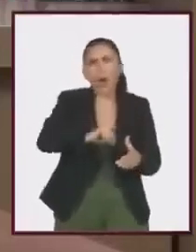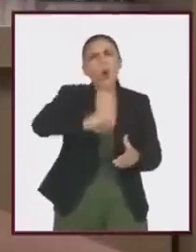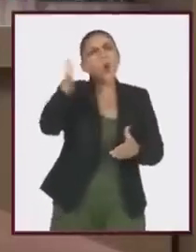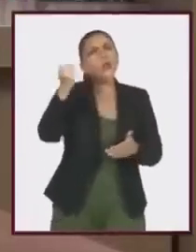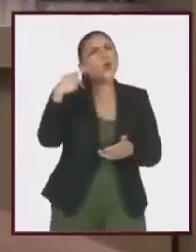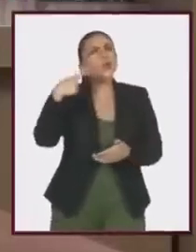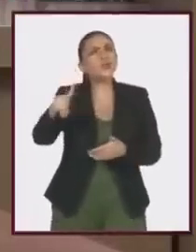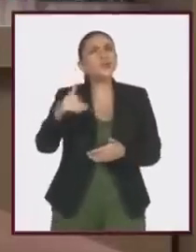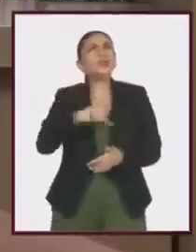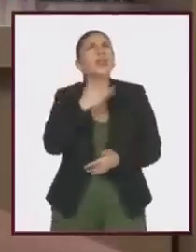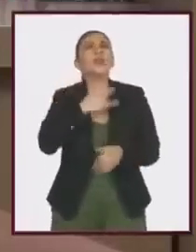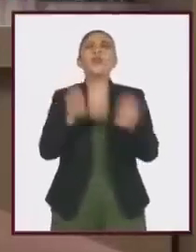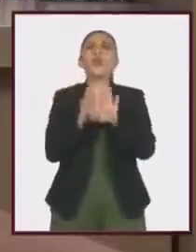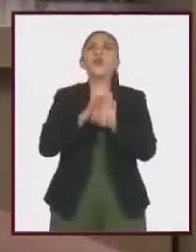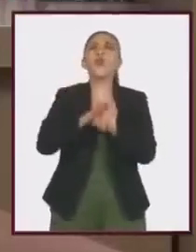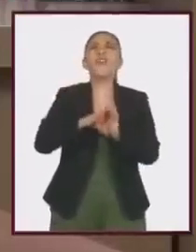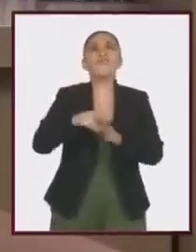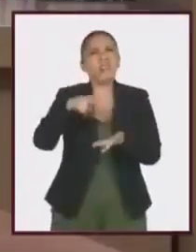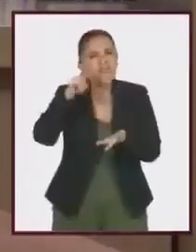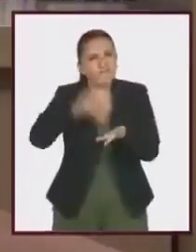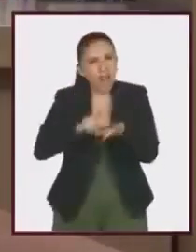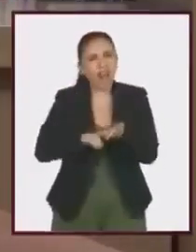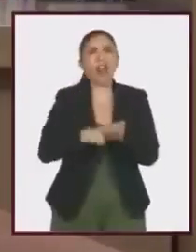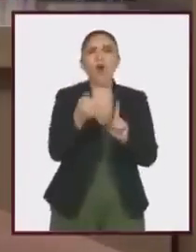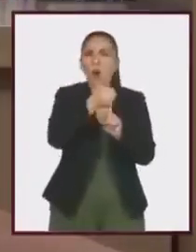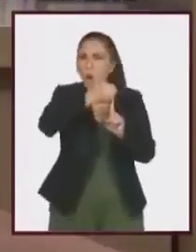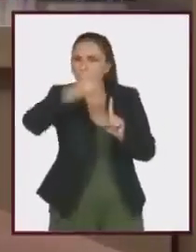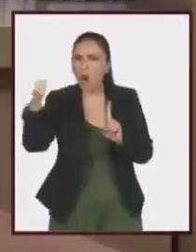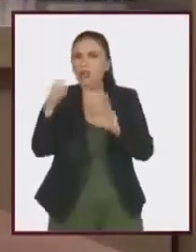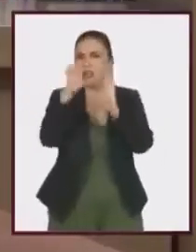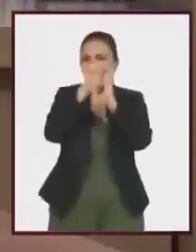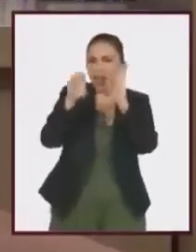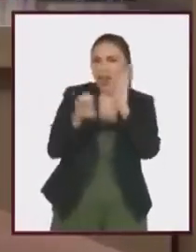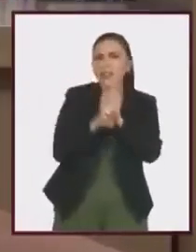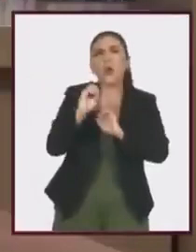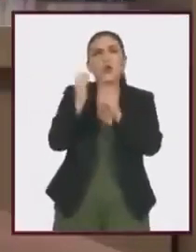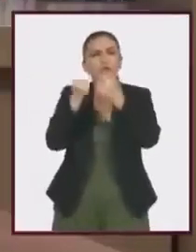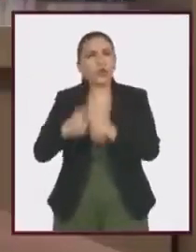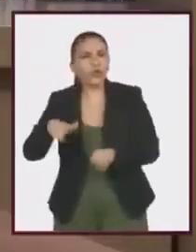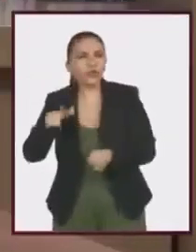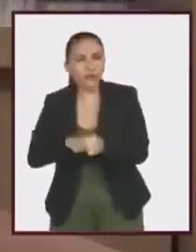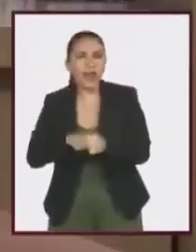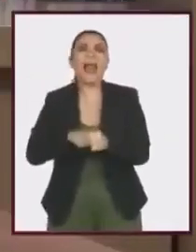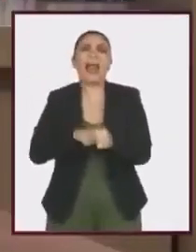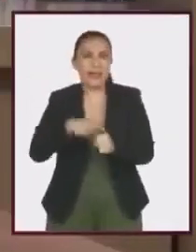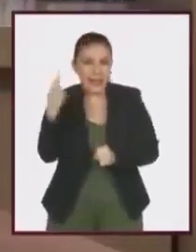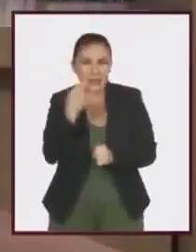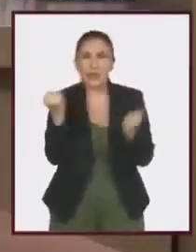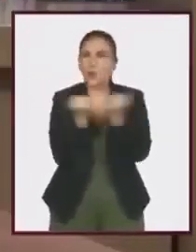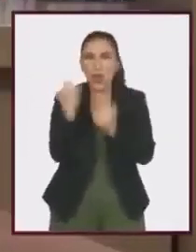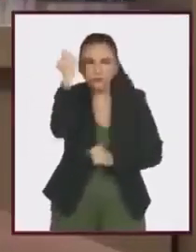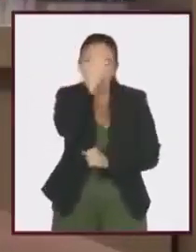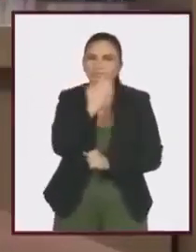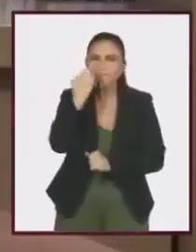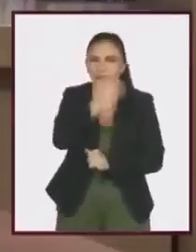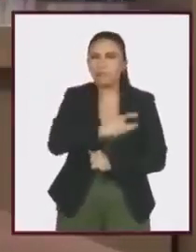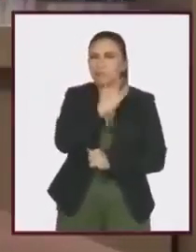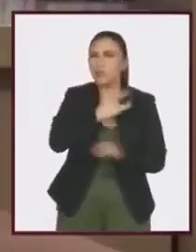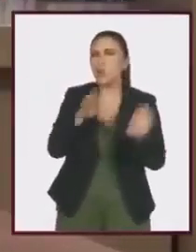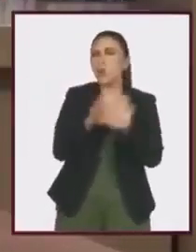ciertas valoraciones de orden ético o de orden social, que hay que analizarlas y hay que formarse un